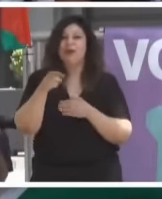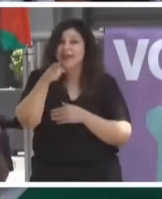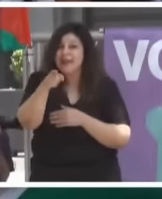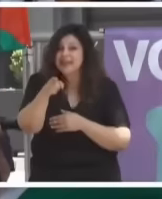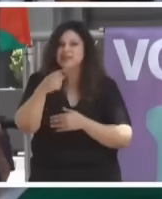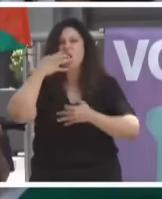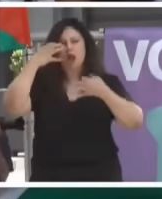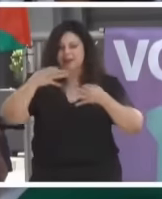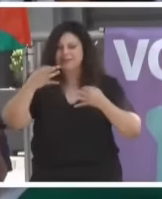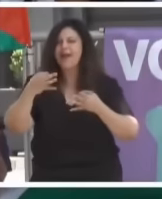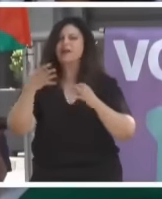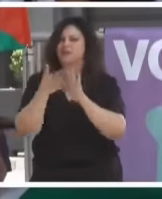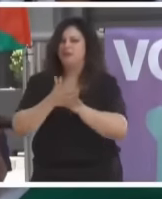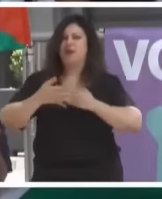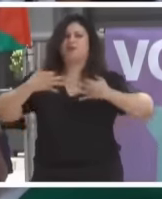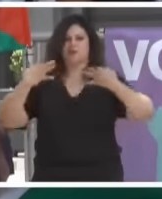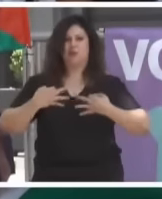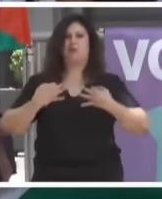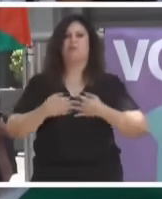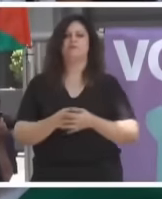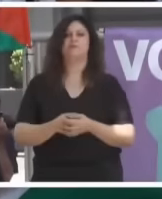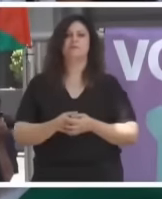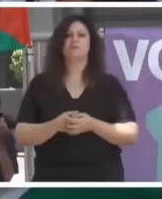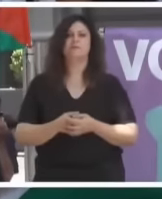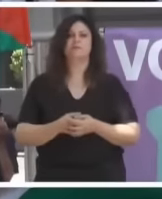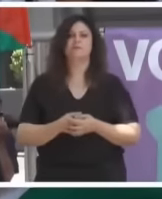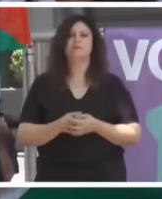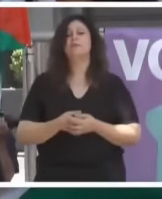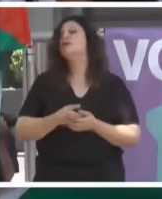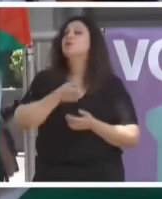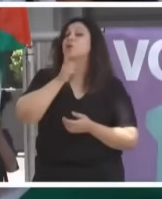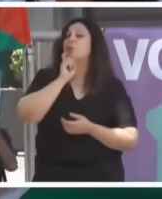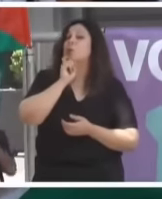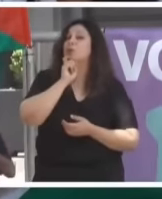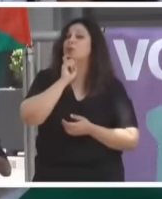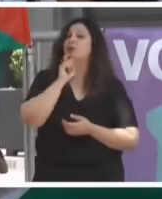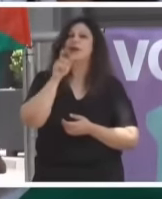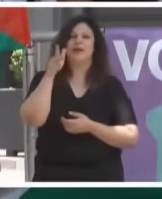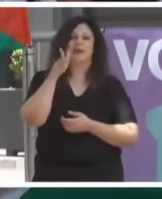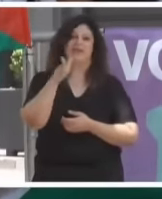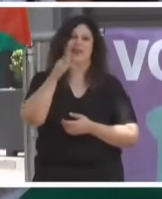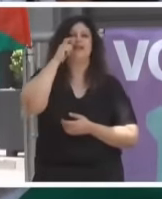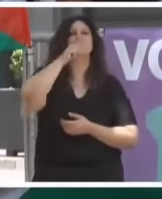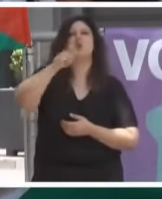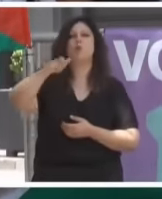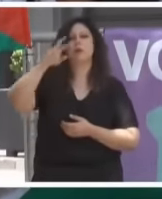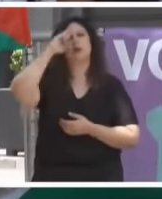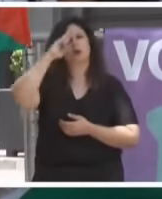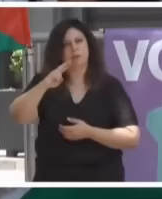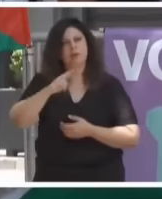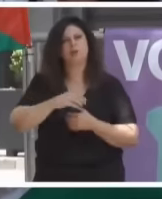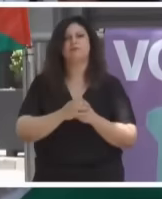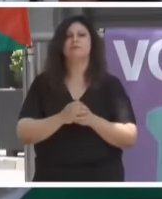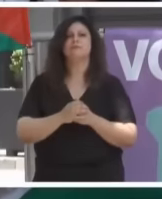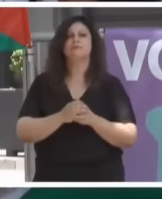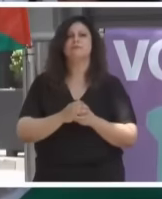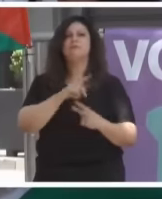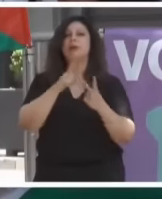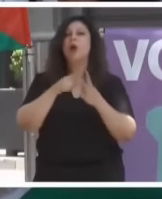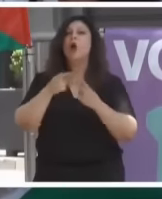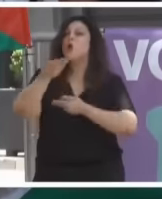verdadera seguridad. Desde el respeto a los derechos humanos, desde una